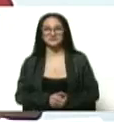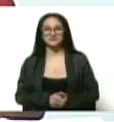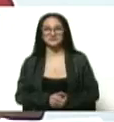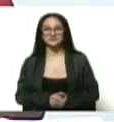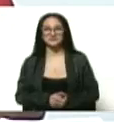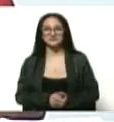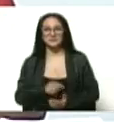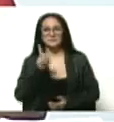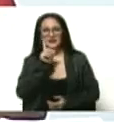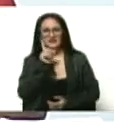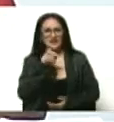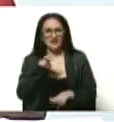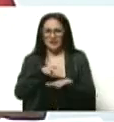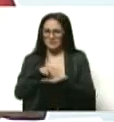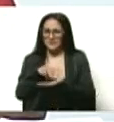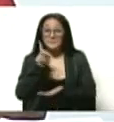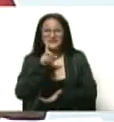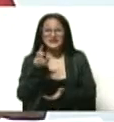Mentira.